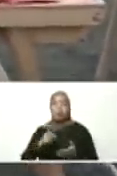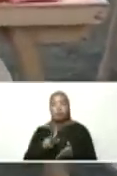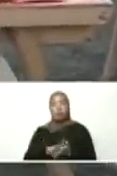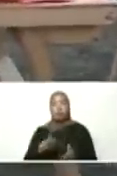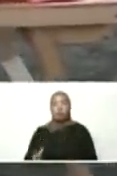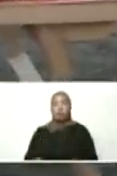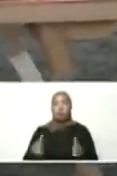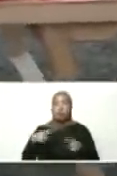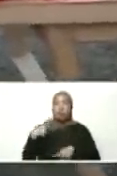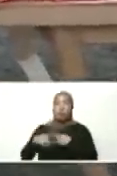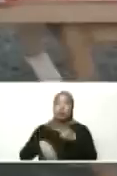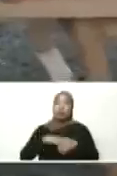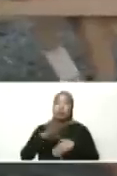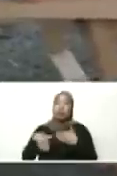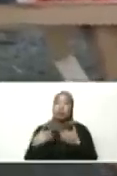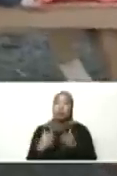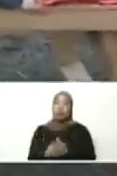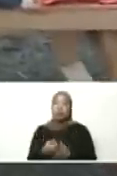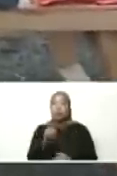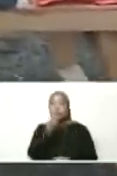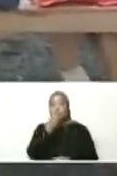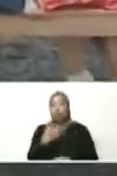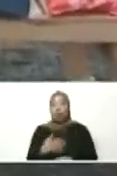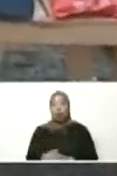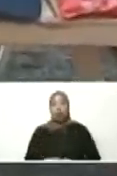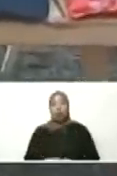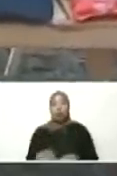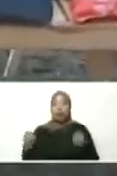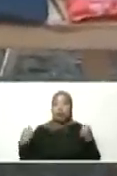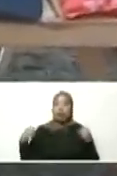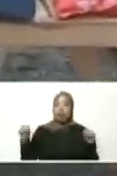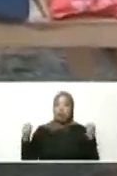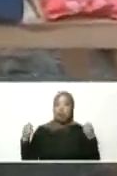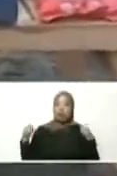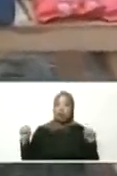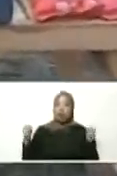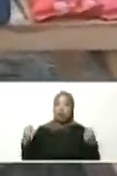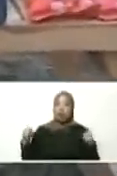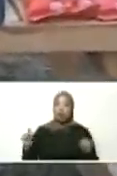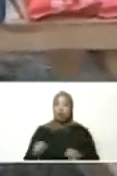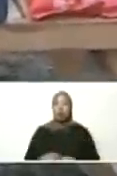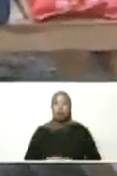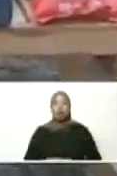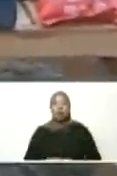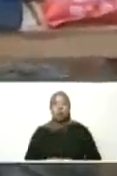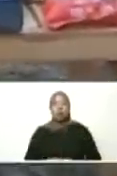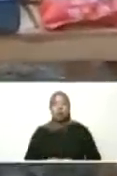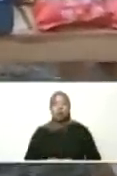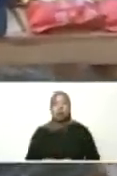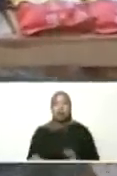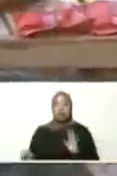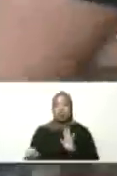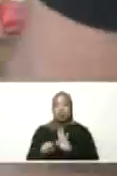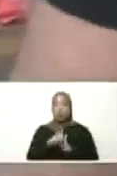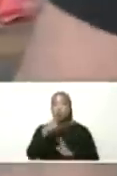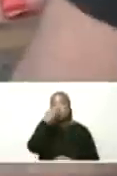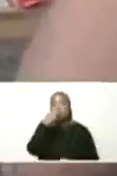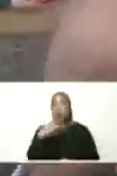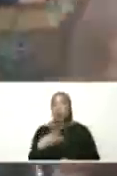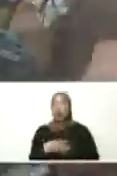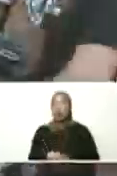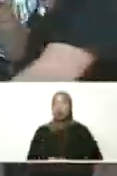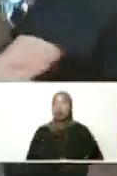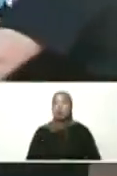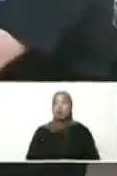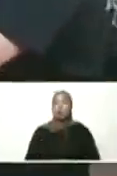estos productos. Vamos a darle el visto bueno en la práctica, ¿verdad, Ángel? Con su sello de calidad, presidente, su sello de que